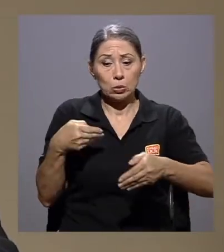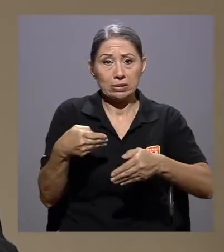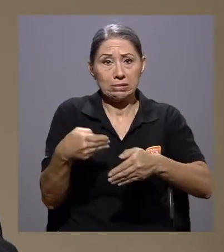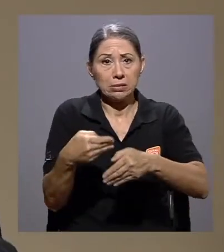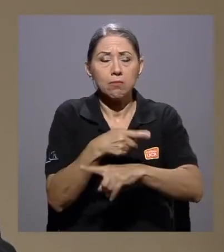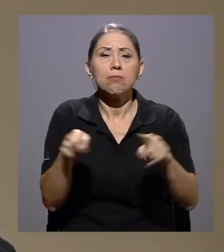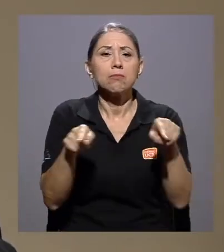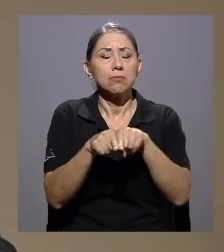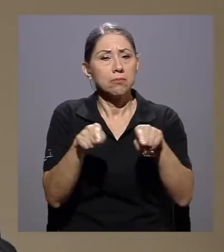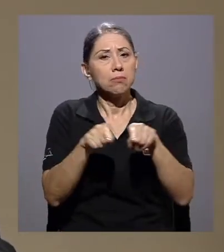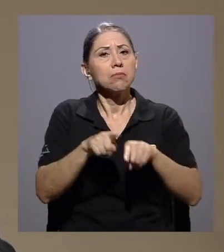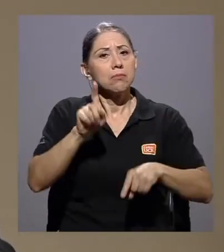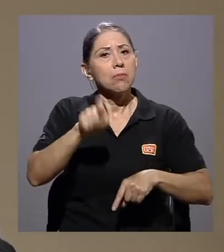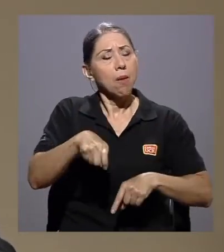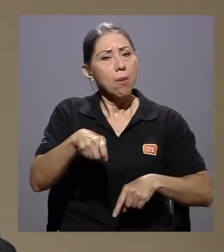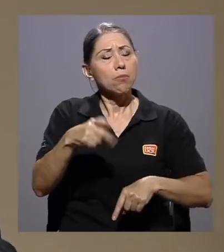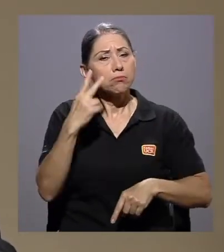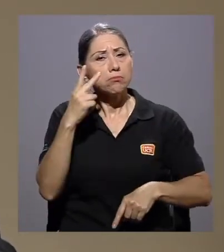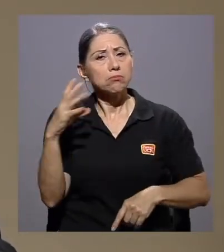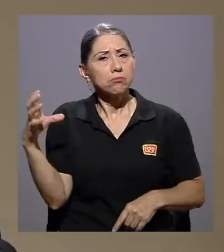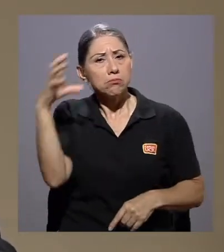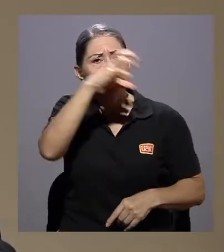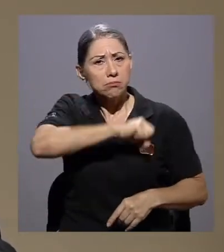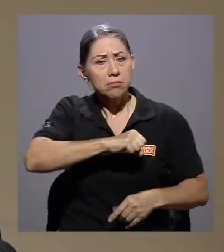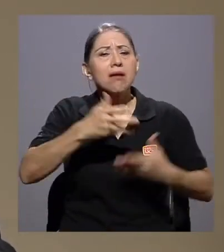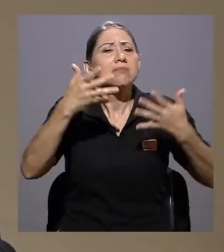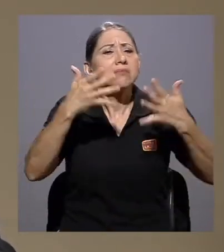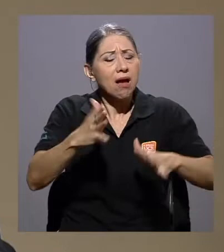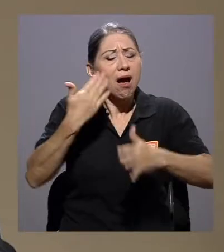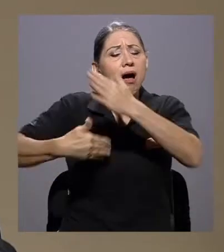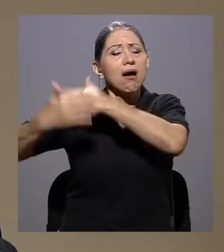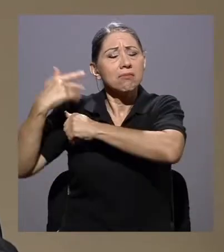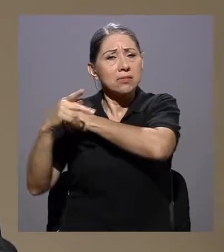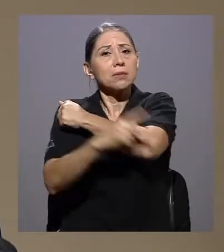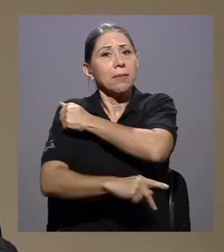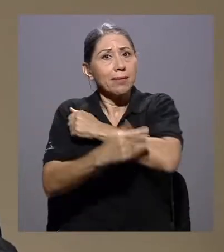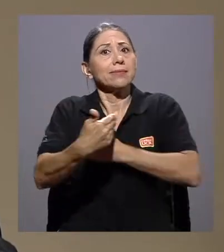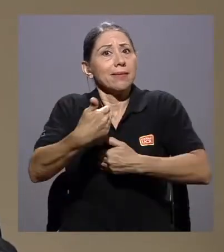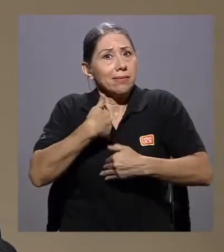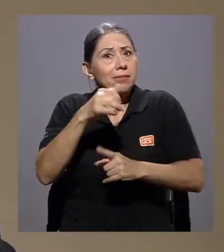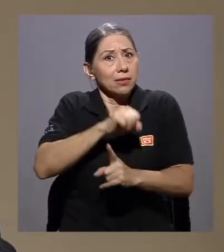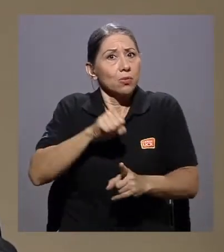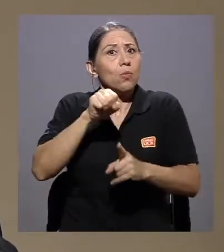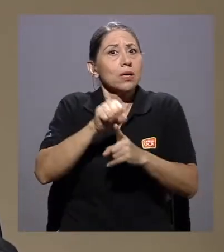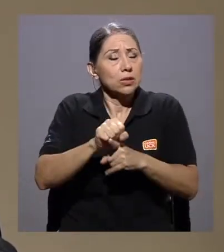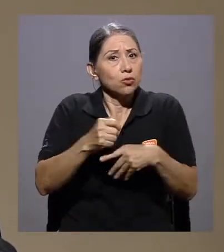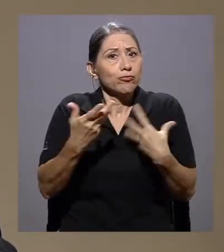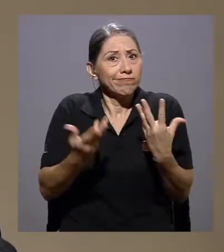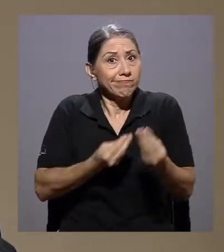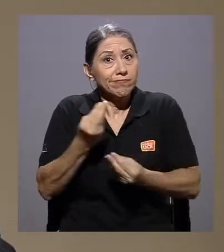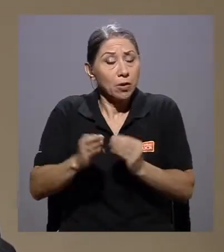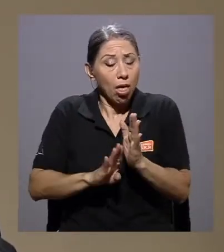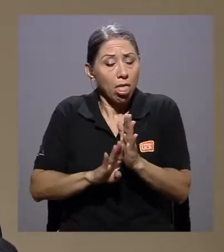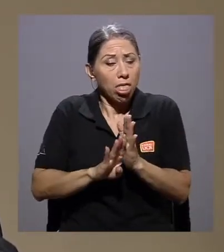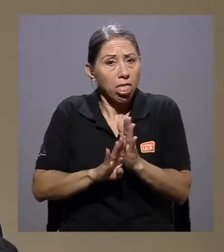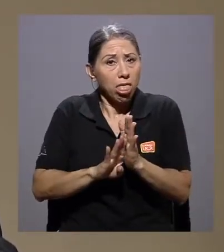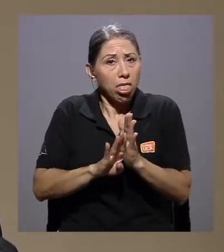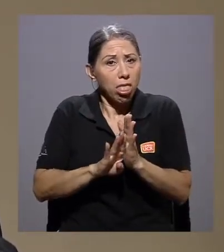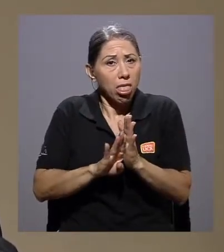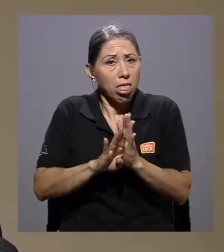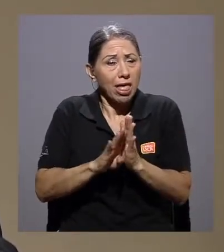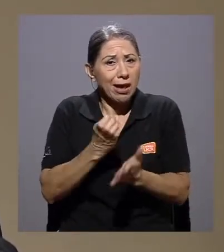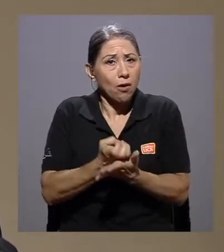además hay que tomar y considerar lo que ya el país tenía en su base estructural de bajo crecimiento